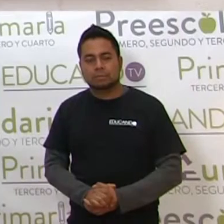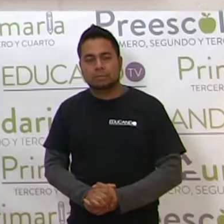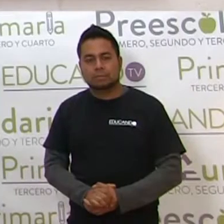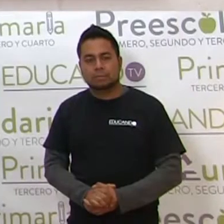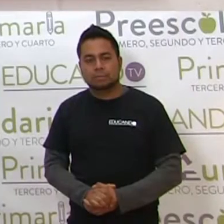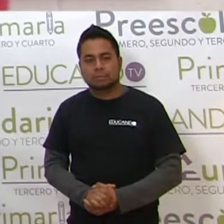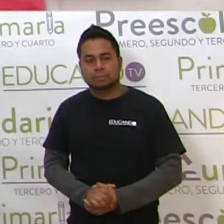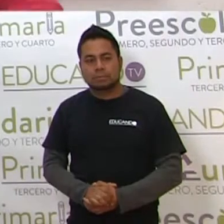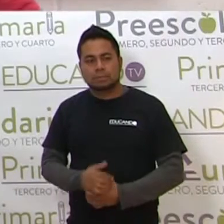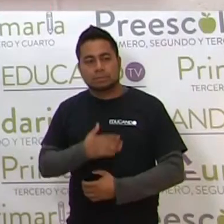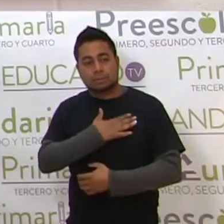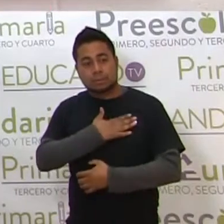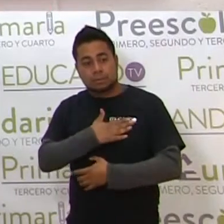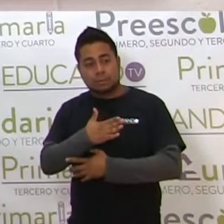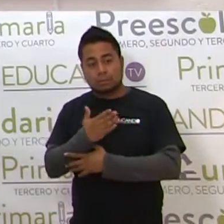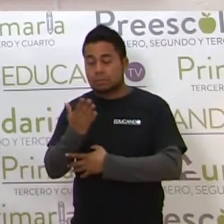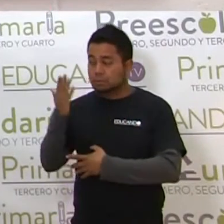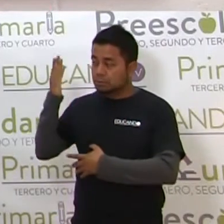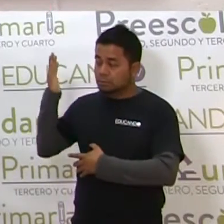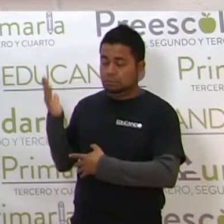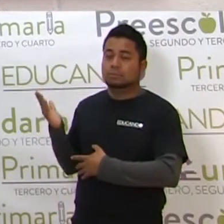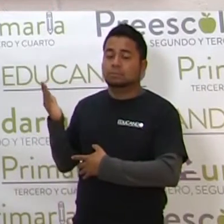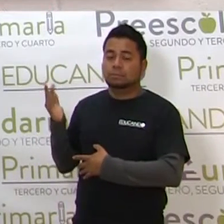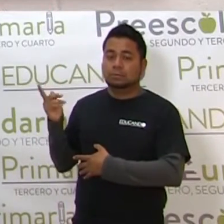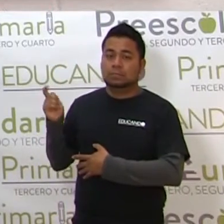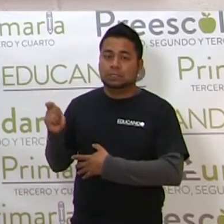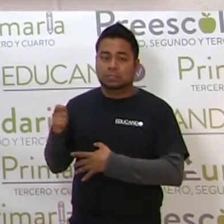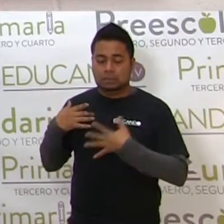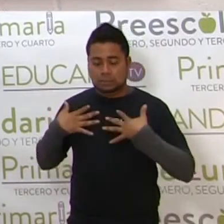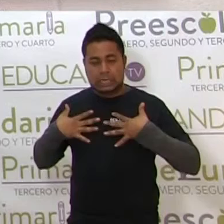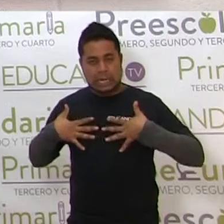Pues bueno Este es un traje